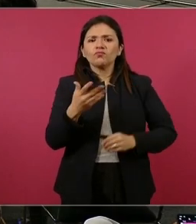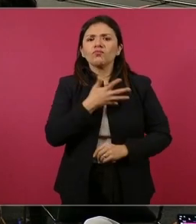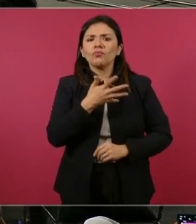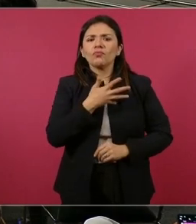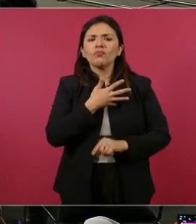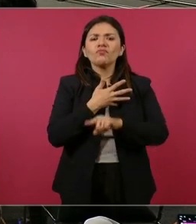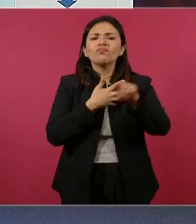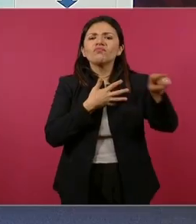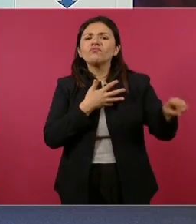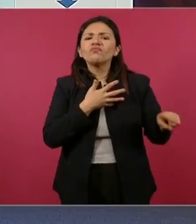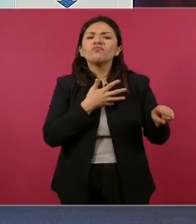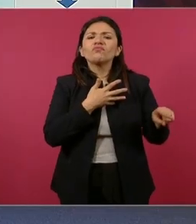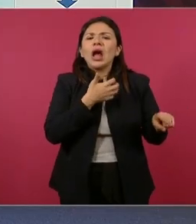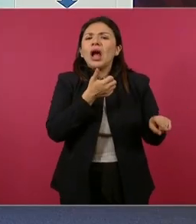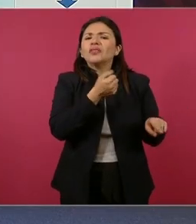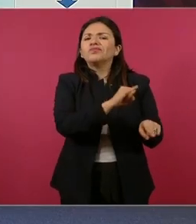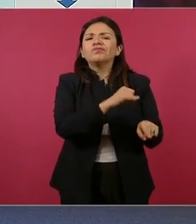dado,